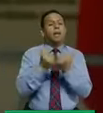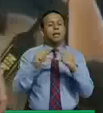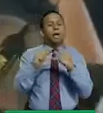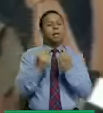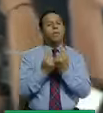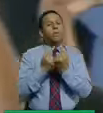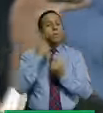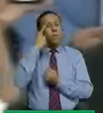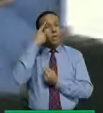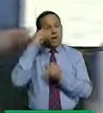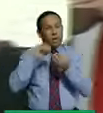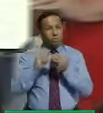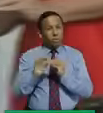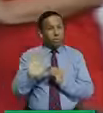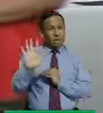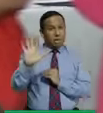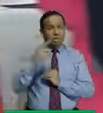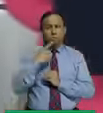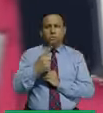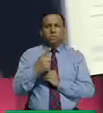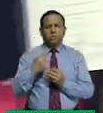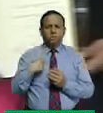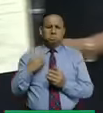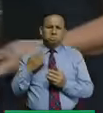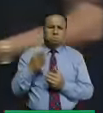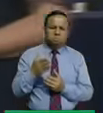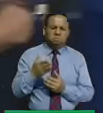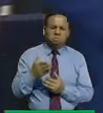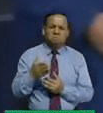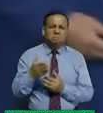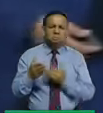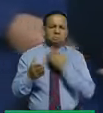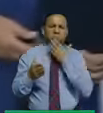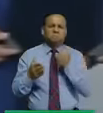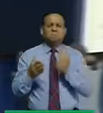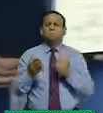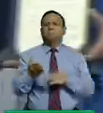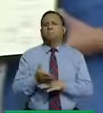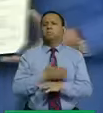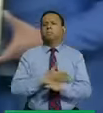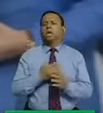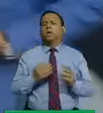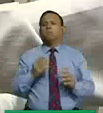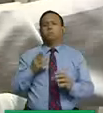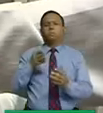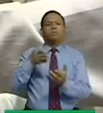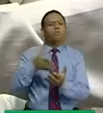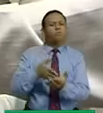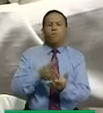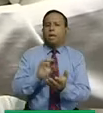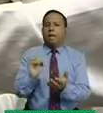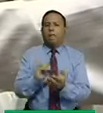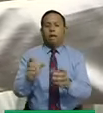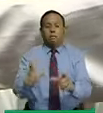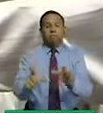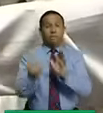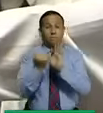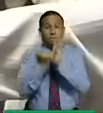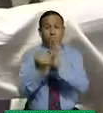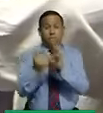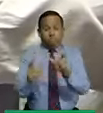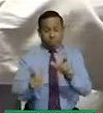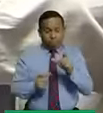Ciudadana prefirió no encontrarse con nadie en la entrega de credenciales. Sin embargo, sus ex